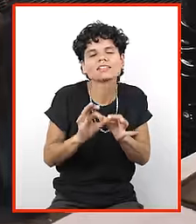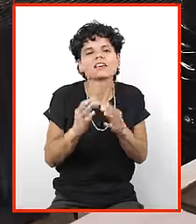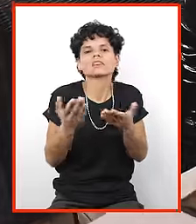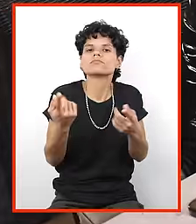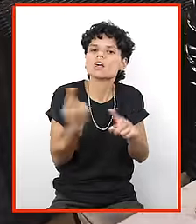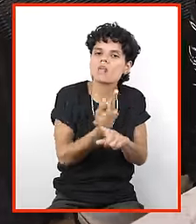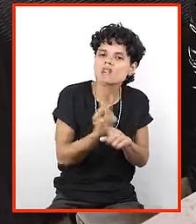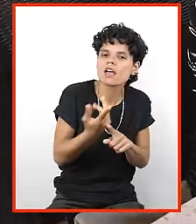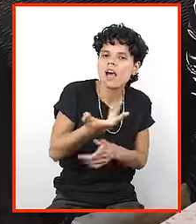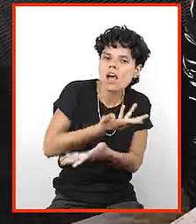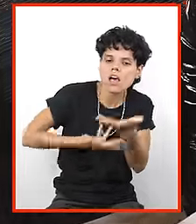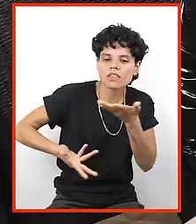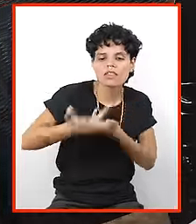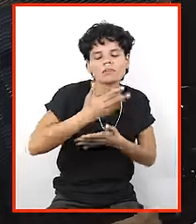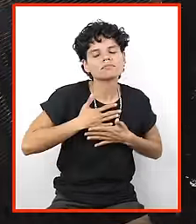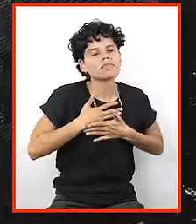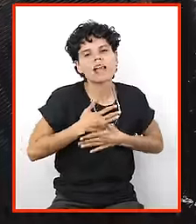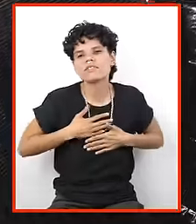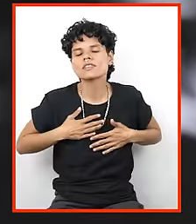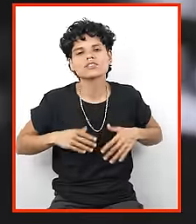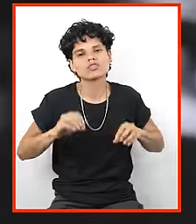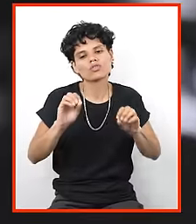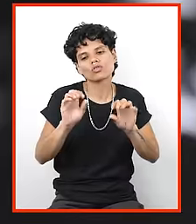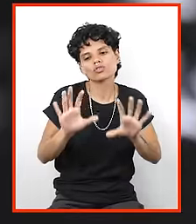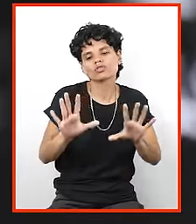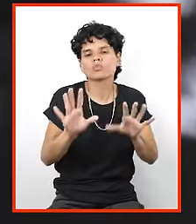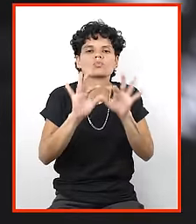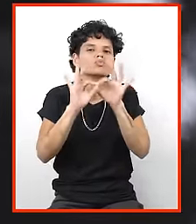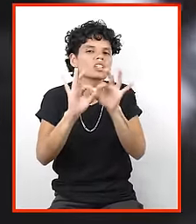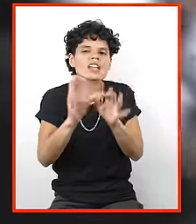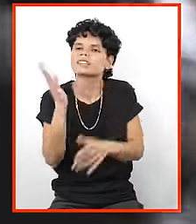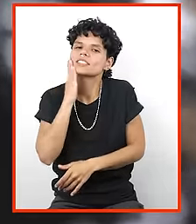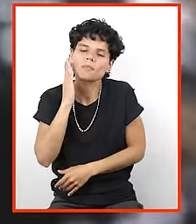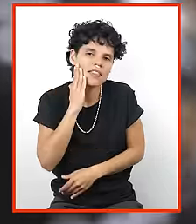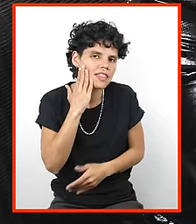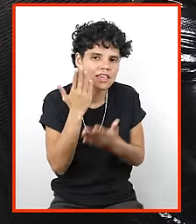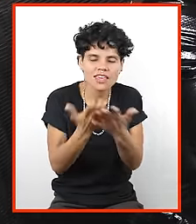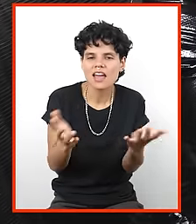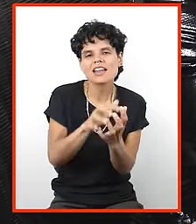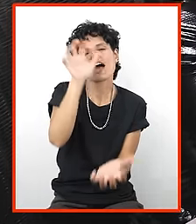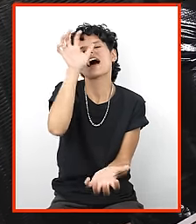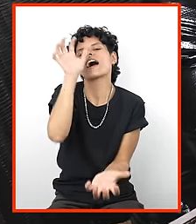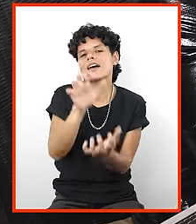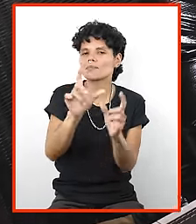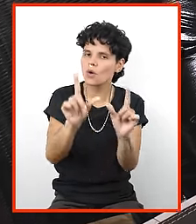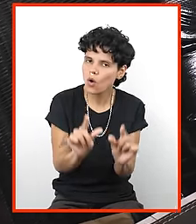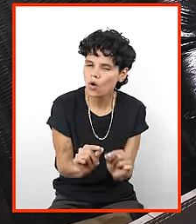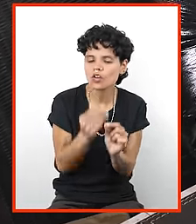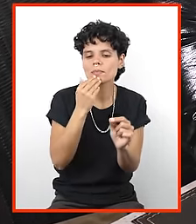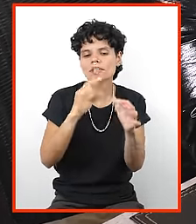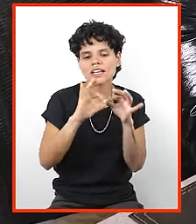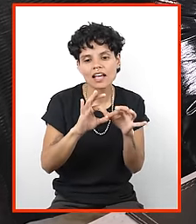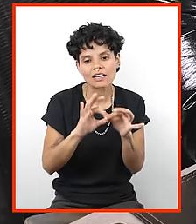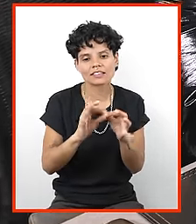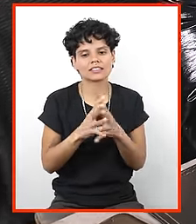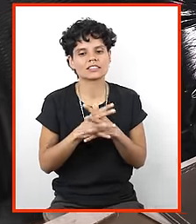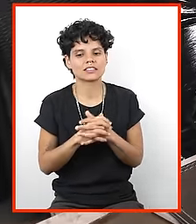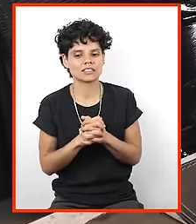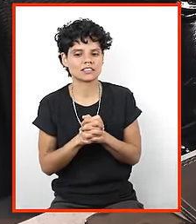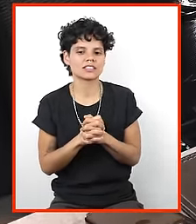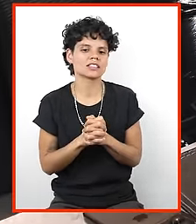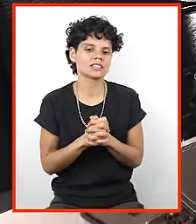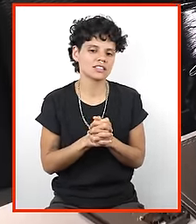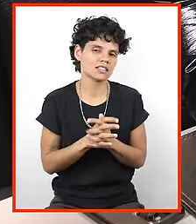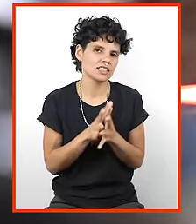conversación con nosotros. Lo pasamos espectacular. Gracias como siempre por tu Gracias simpatía, a ti. Por todo. Gracias por no reírte tanto. ¿Ah? ¿Y tú